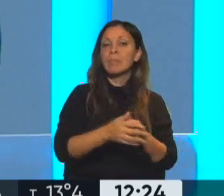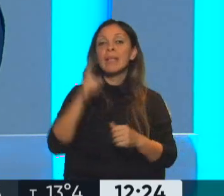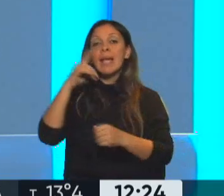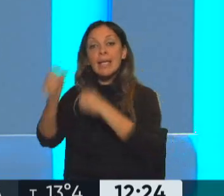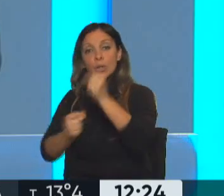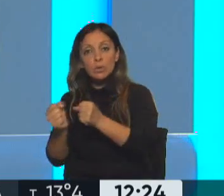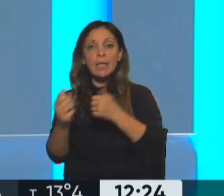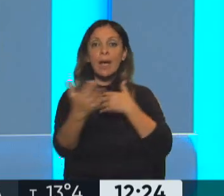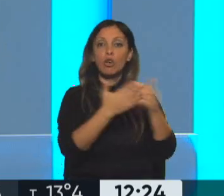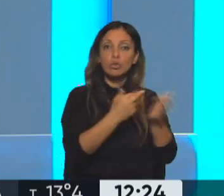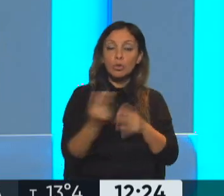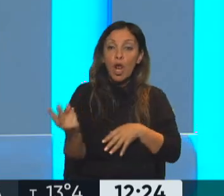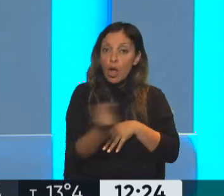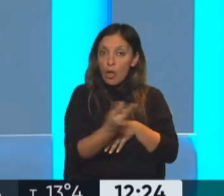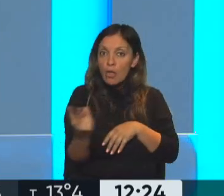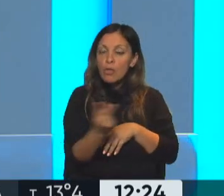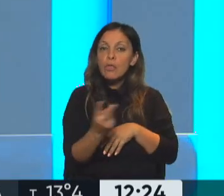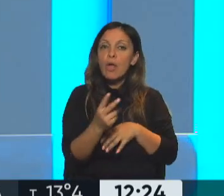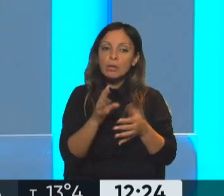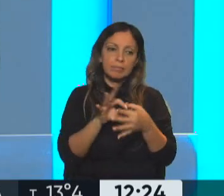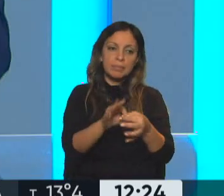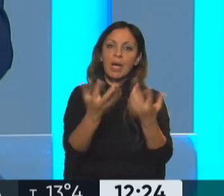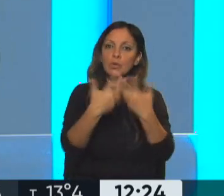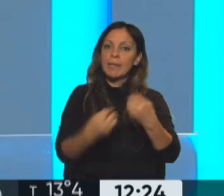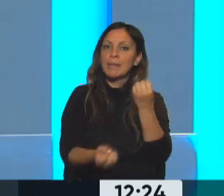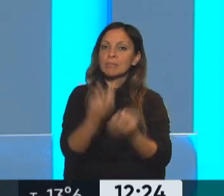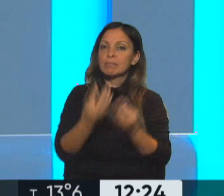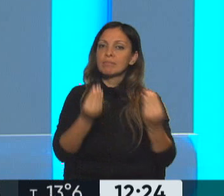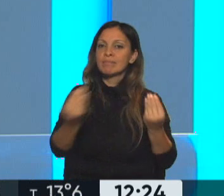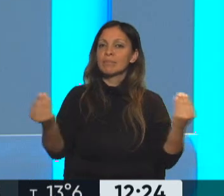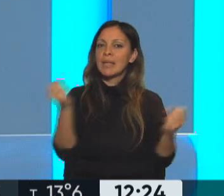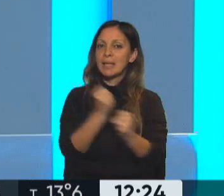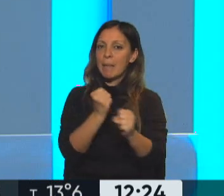construcción, que inciden directamente en el empleo. Entonces ahí me parece que